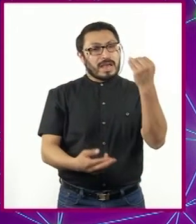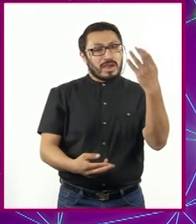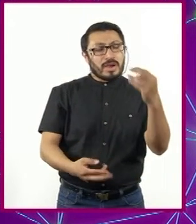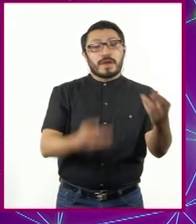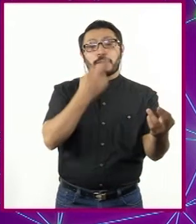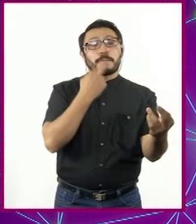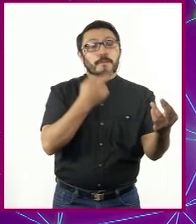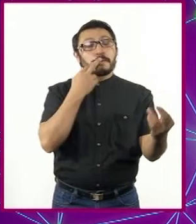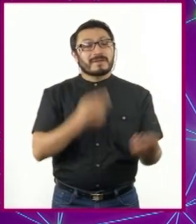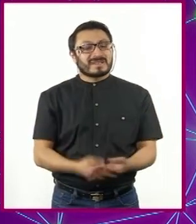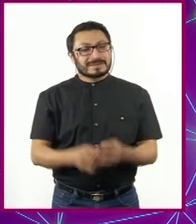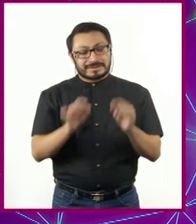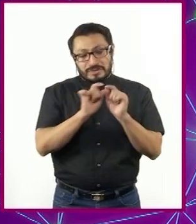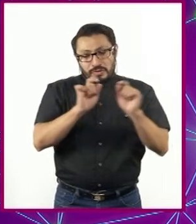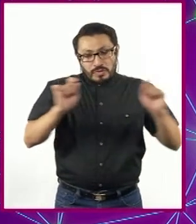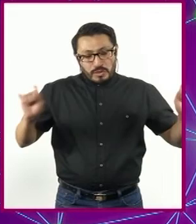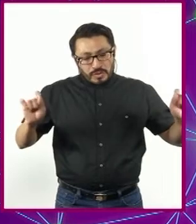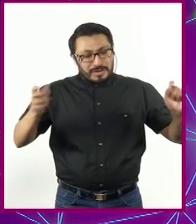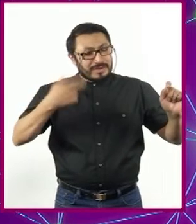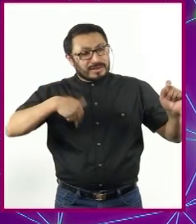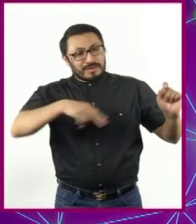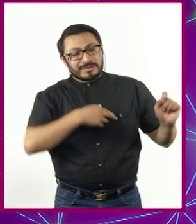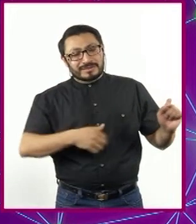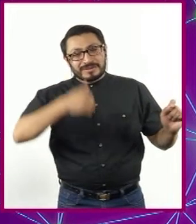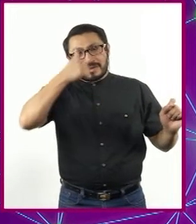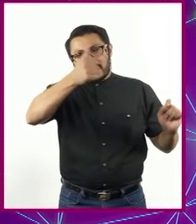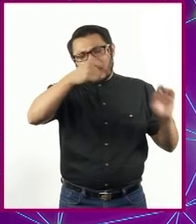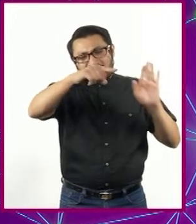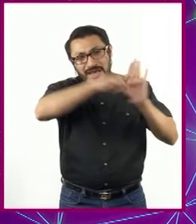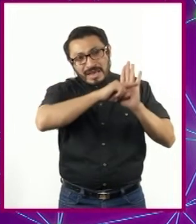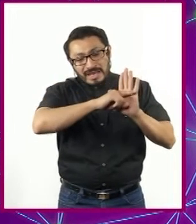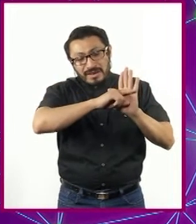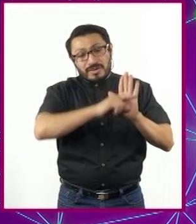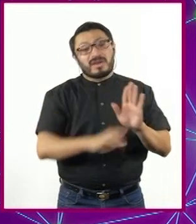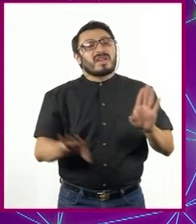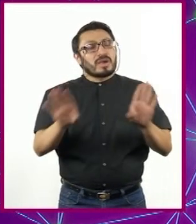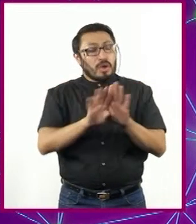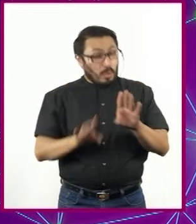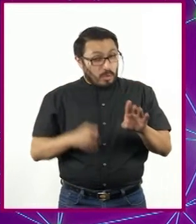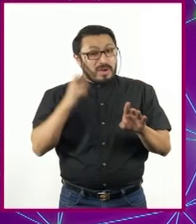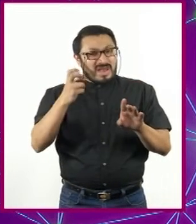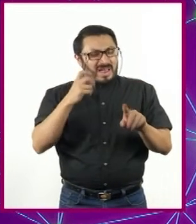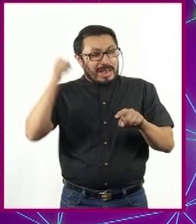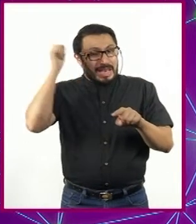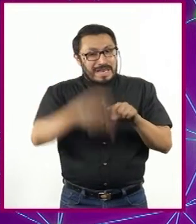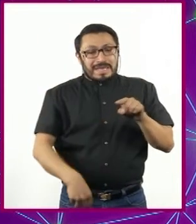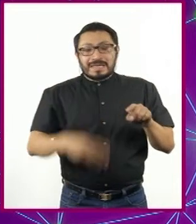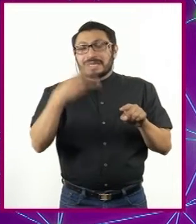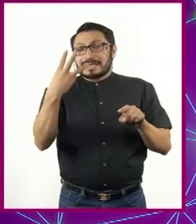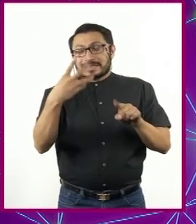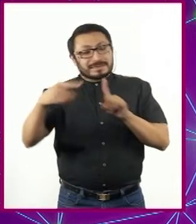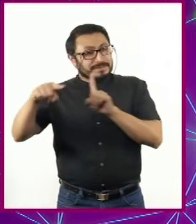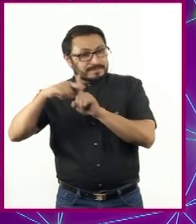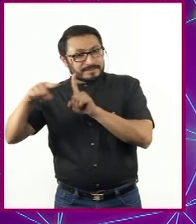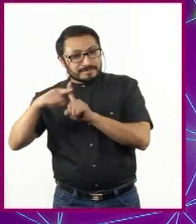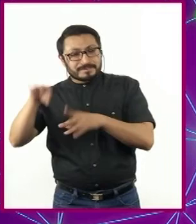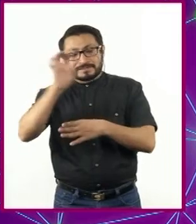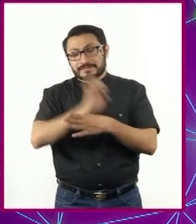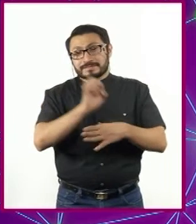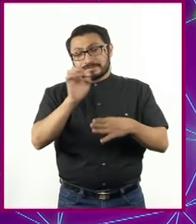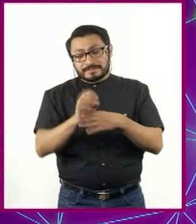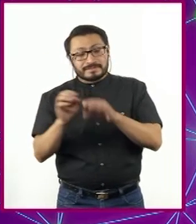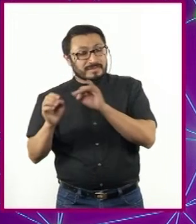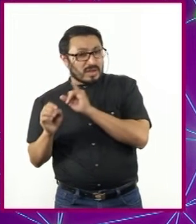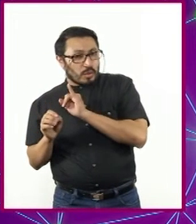la recta numérica nos ponemos en el 6 negativo y como estamos quitando 3 unidades positivas, nos movemos